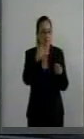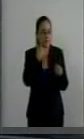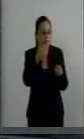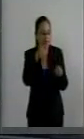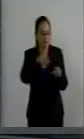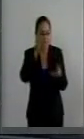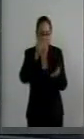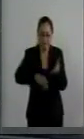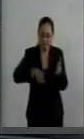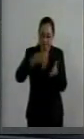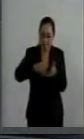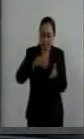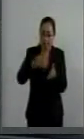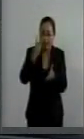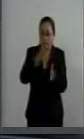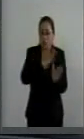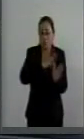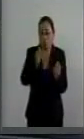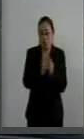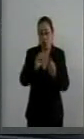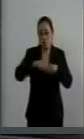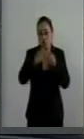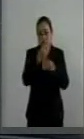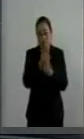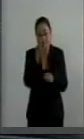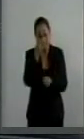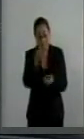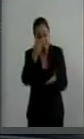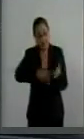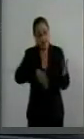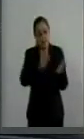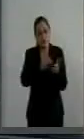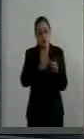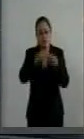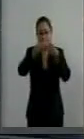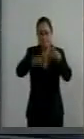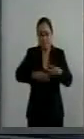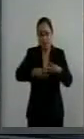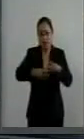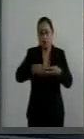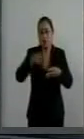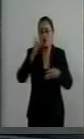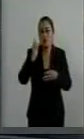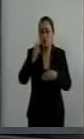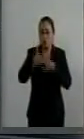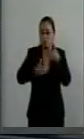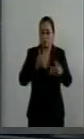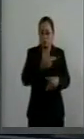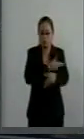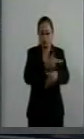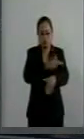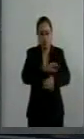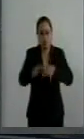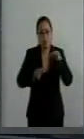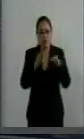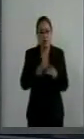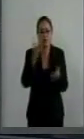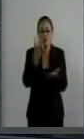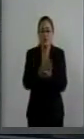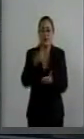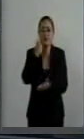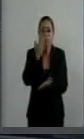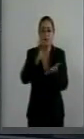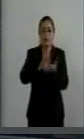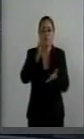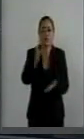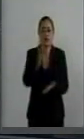que era un compromiso ante la sociedad, que todos estos pendientes los habremos de subsanar. Yo simplemente quisiera agradecer